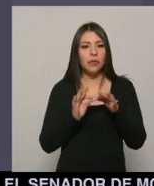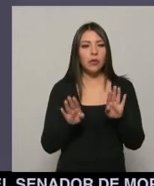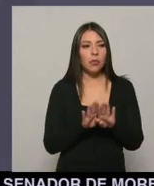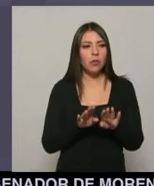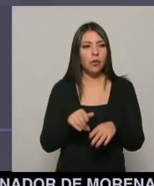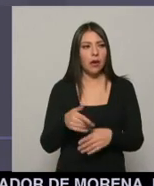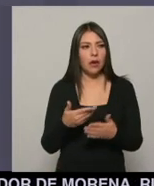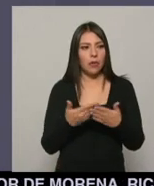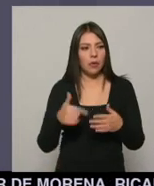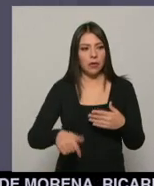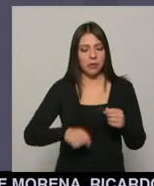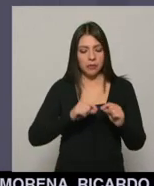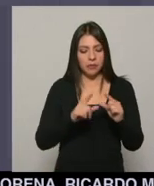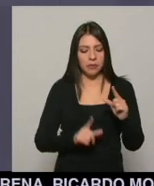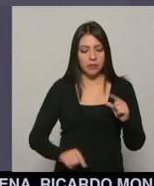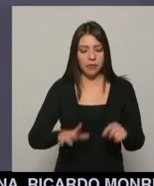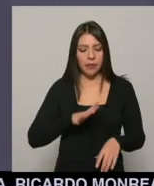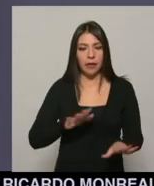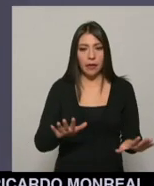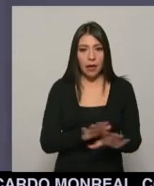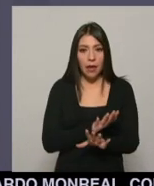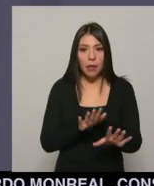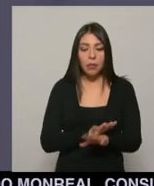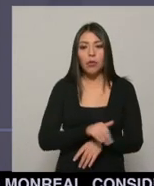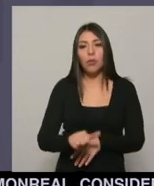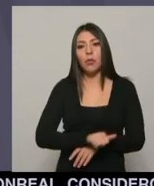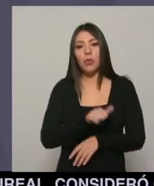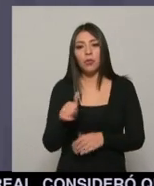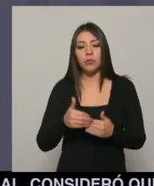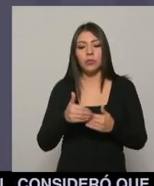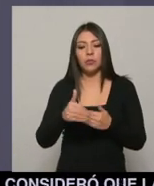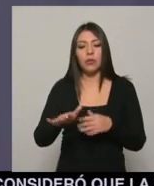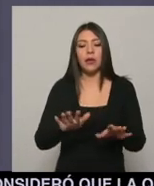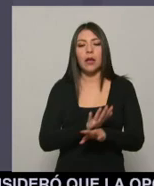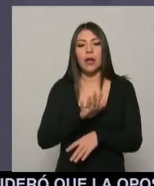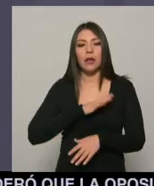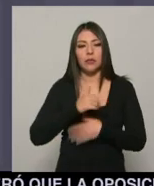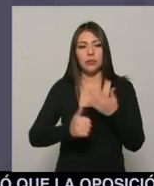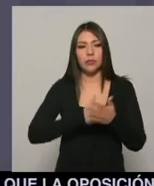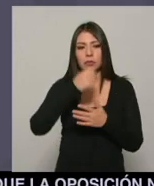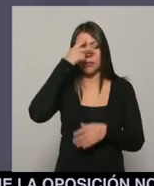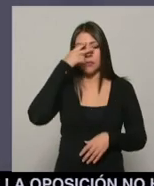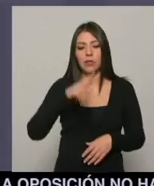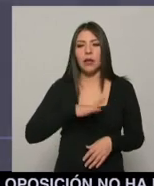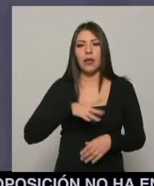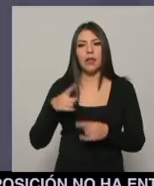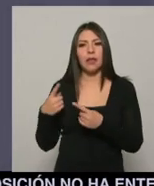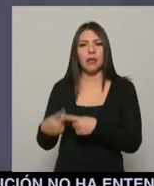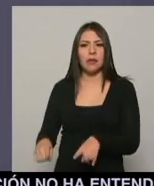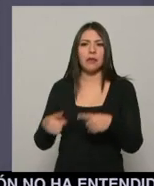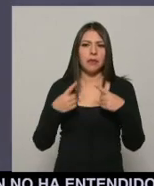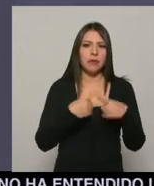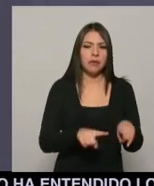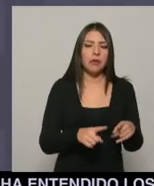están dando en el país y los procesos de cambio que se han vivido en la Ciudad de México, especialmente en varias líneas: austeridad